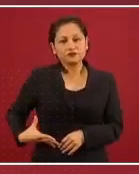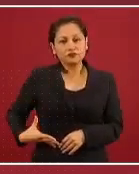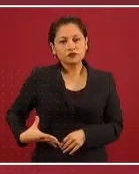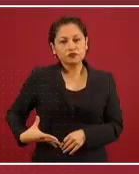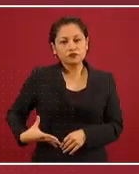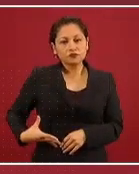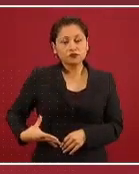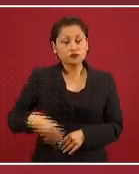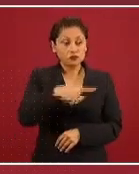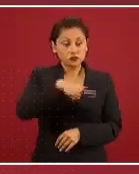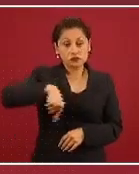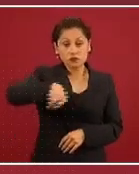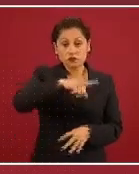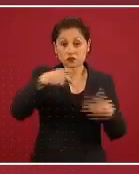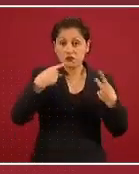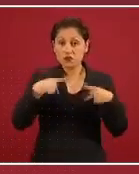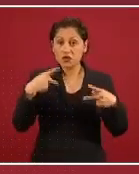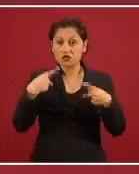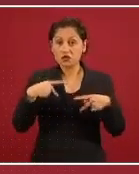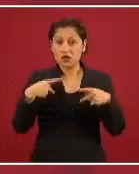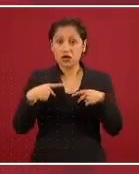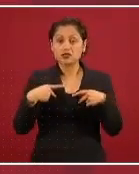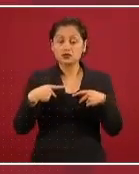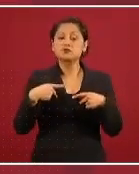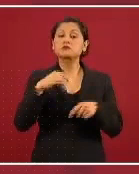cumpliendo las recomendaciones,